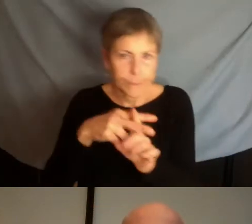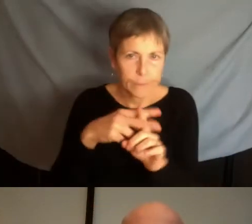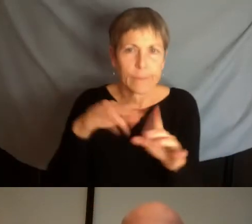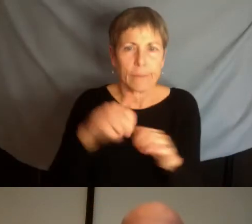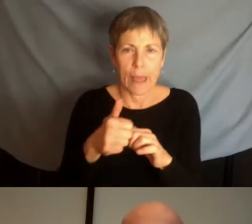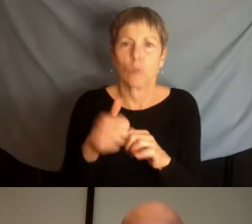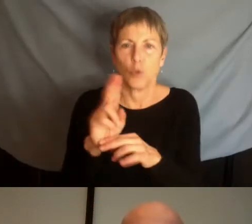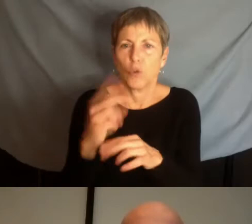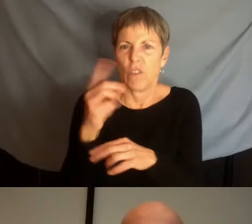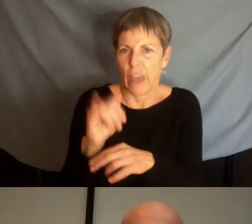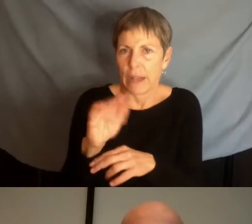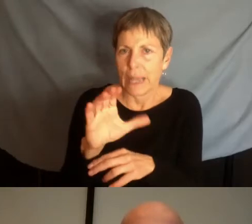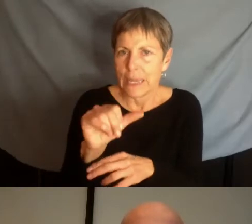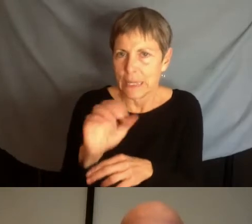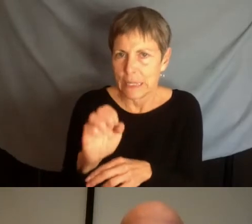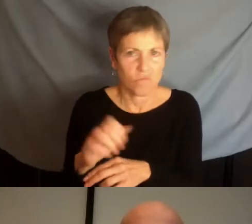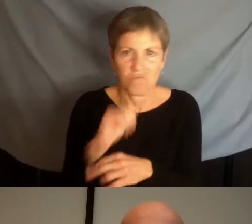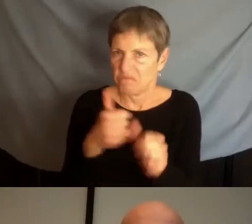estaba implementando y practicando.